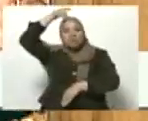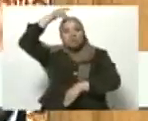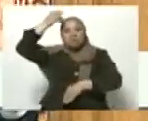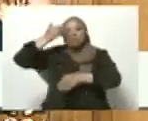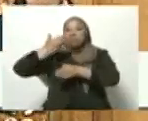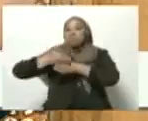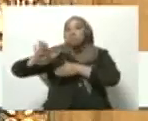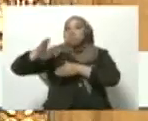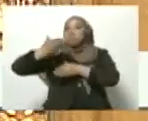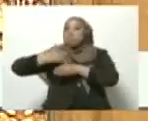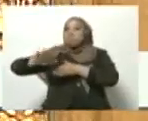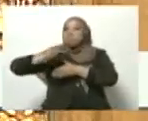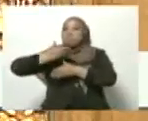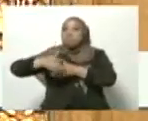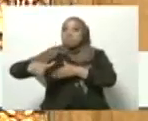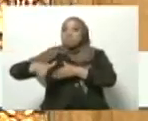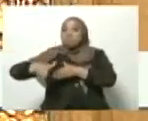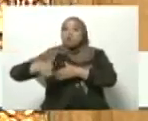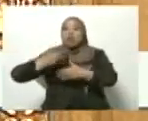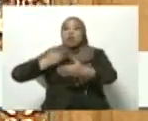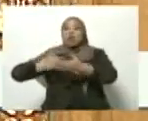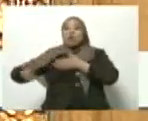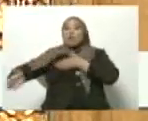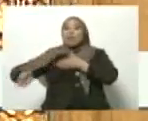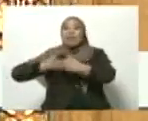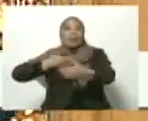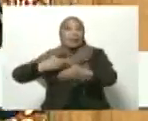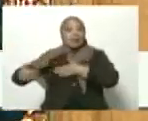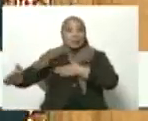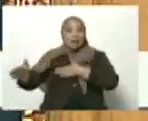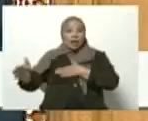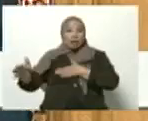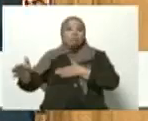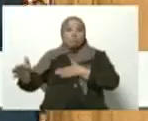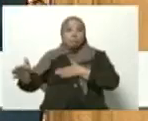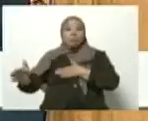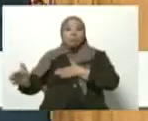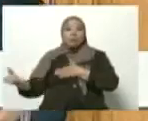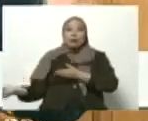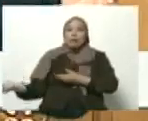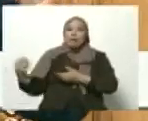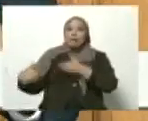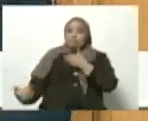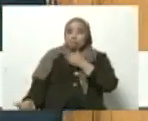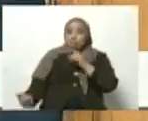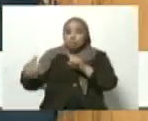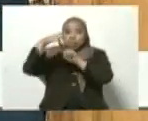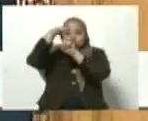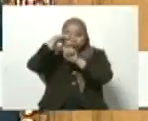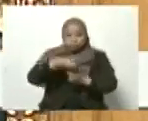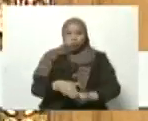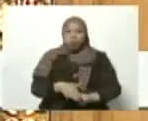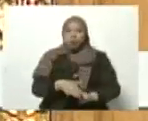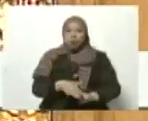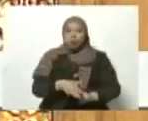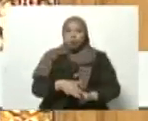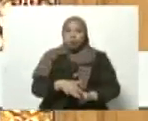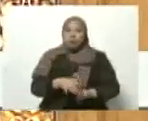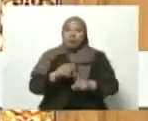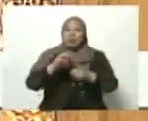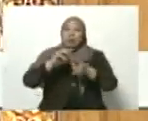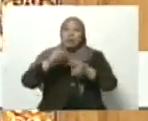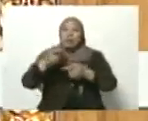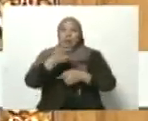interesa. Y volvió otra vez la crisis con Irán, más sanciones, más agresiones, y el gobierno de Biden está tratando de